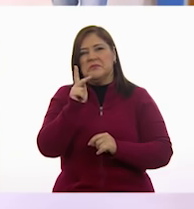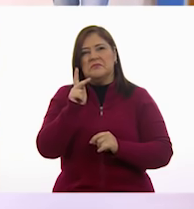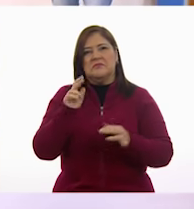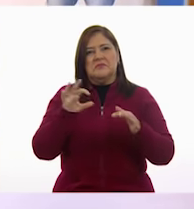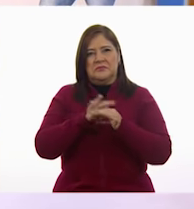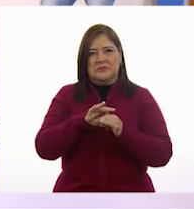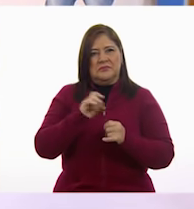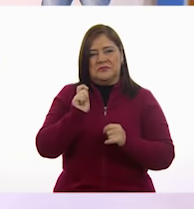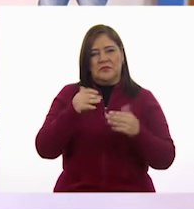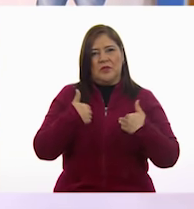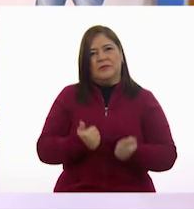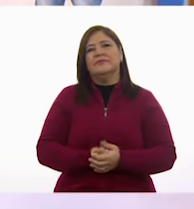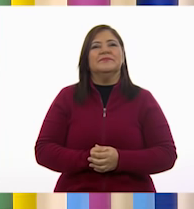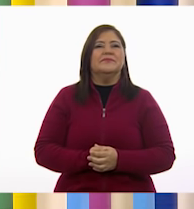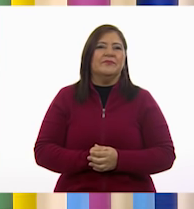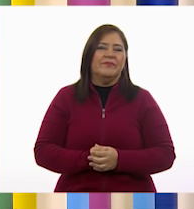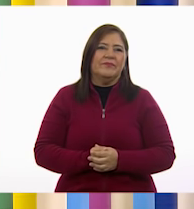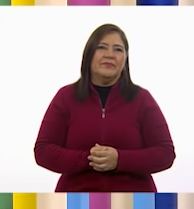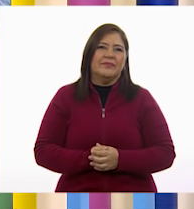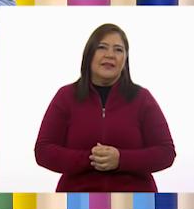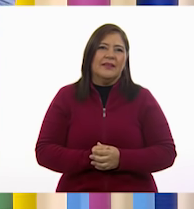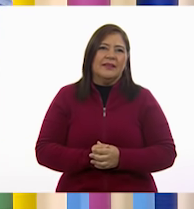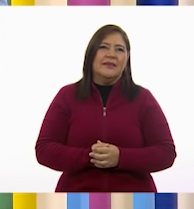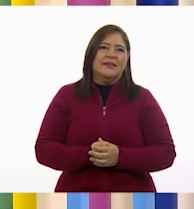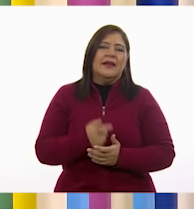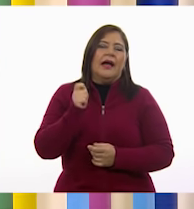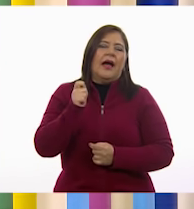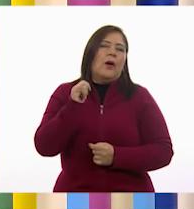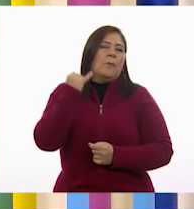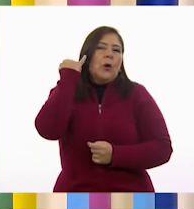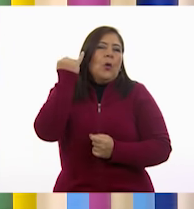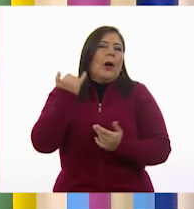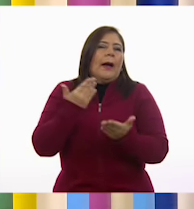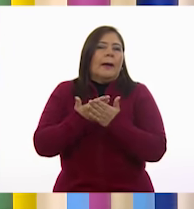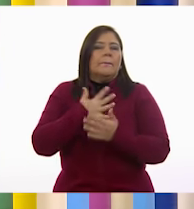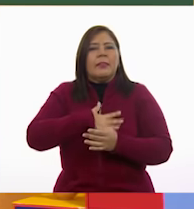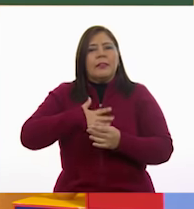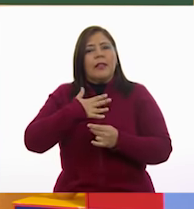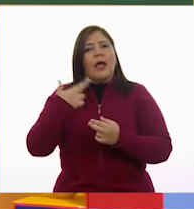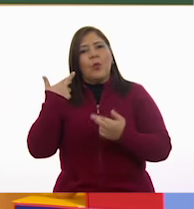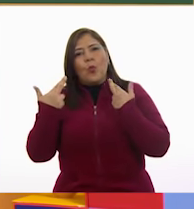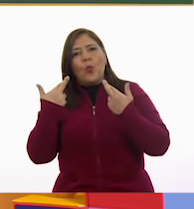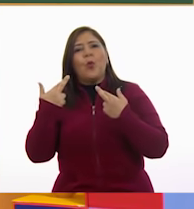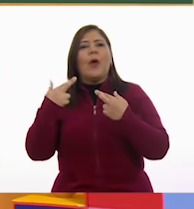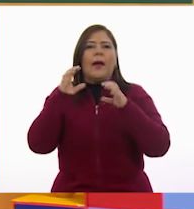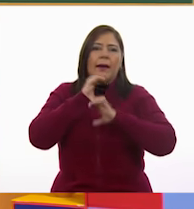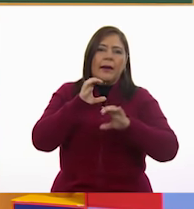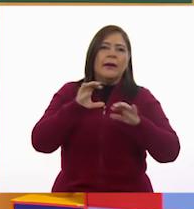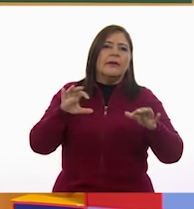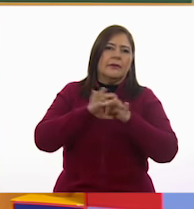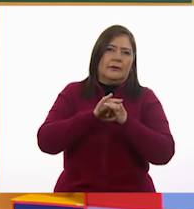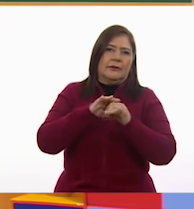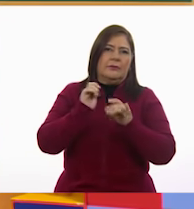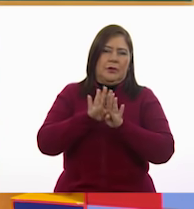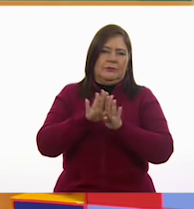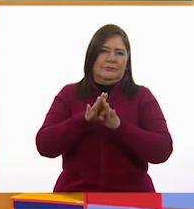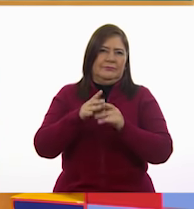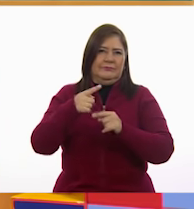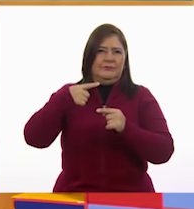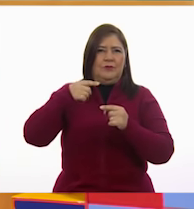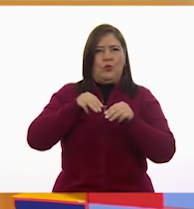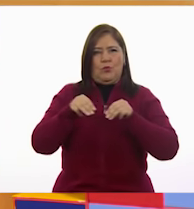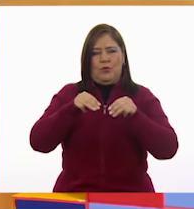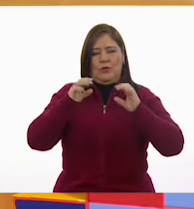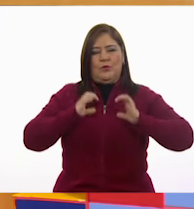Va de nuevo. Repetimos. Esta ya es nuestra propuesta, ¿verdad? Sí, esta es nuestra propuesta. Ah, bueno. Vamos a repetirla y vamos a hacerlo un poquito despacio. Empezamos. Okay. ¿Listos?